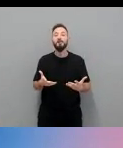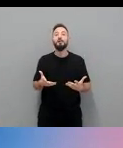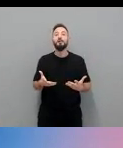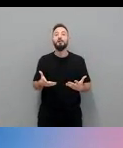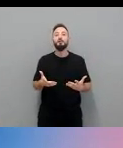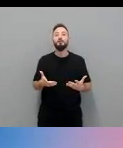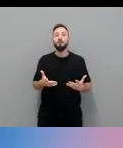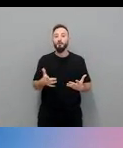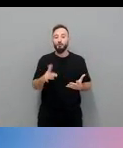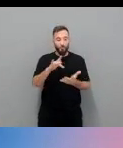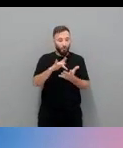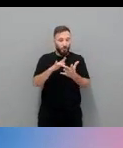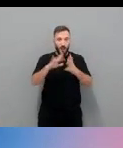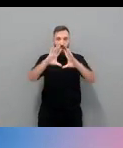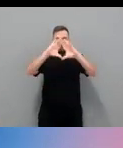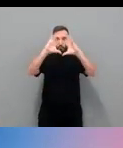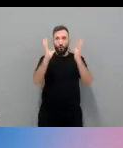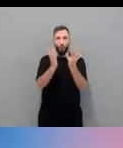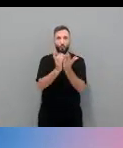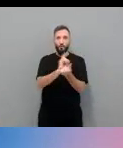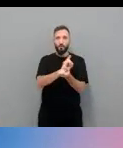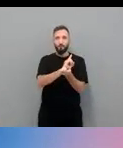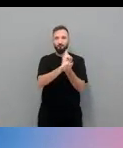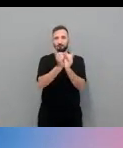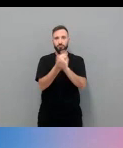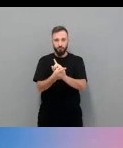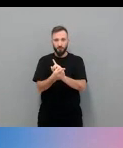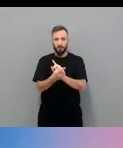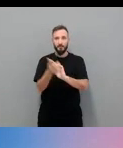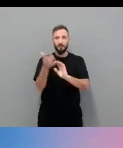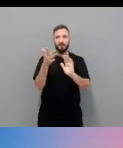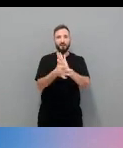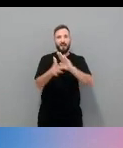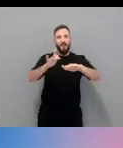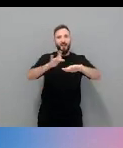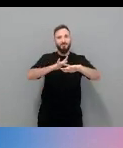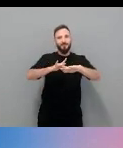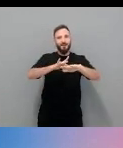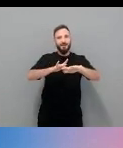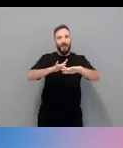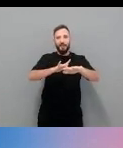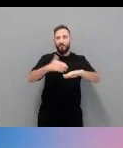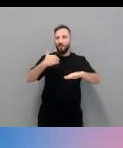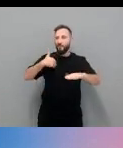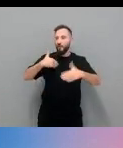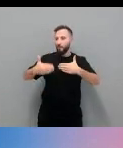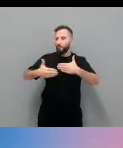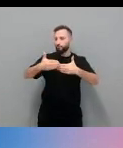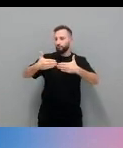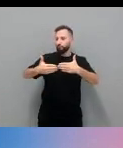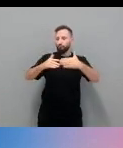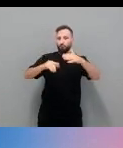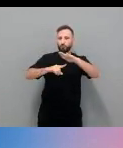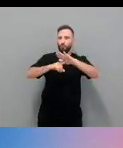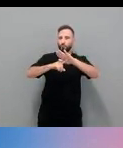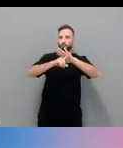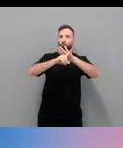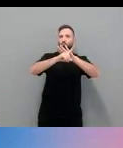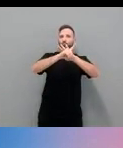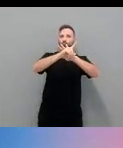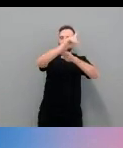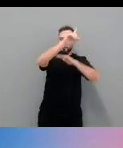en un mundo diferente, en el que la digitalización está a la orden del día. El